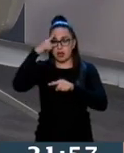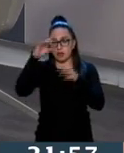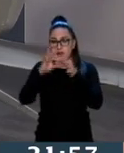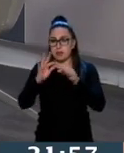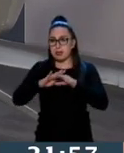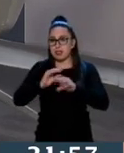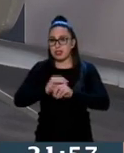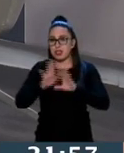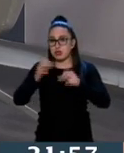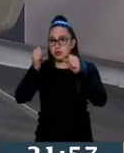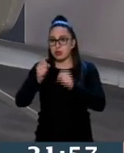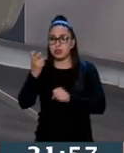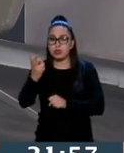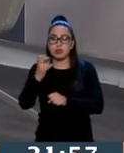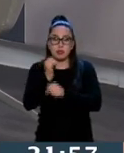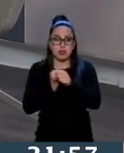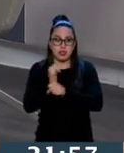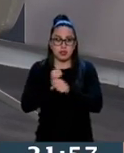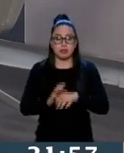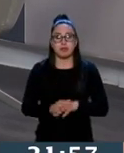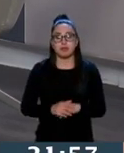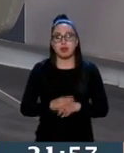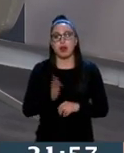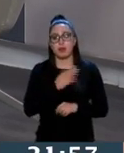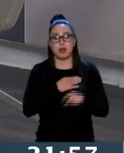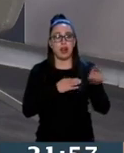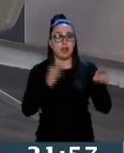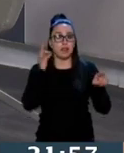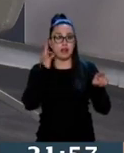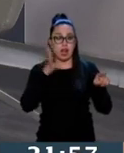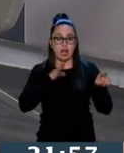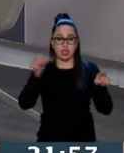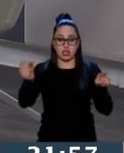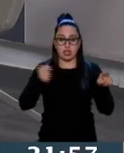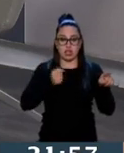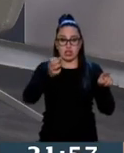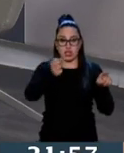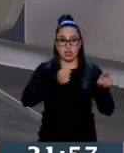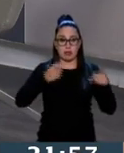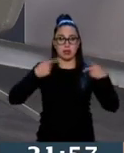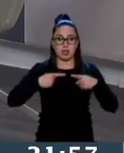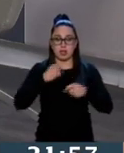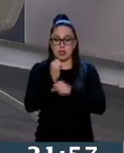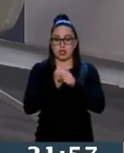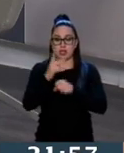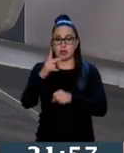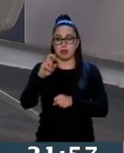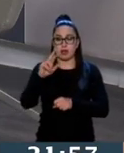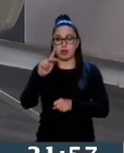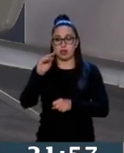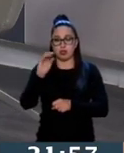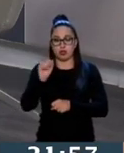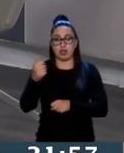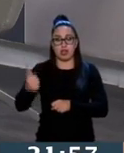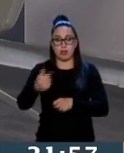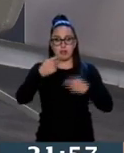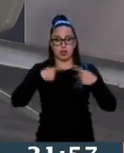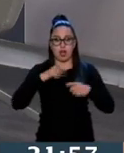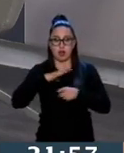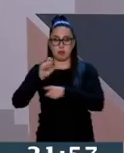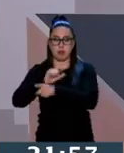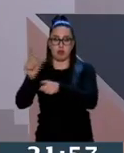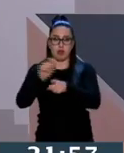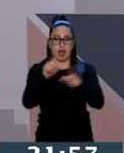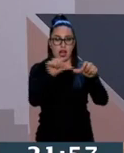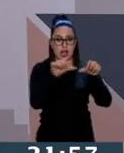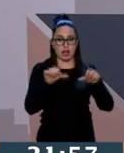sustancia, digamos. Pues la Fiscalía se asiste de peritos, ¿no? Y los peritos tienen ciertas profesiones.